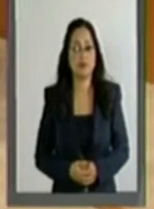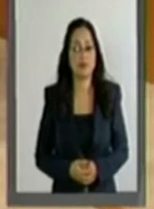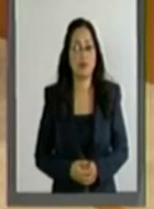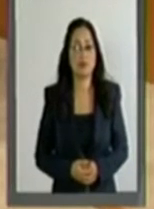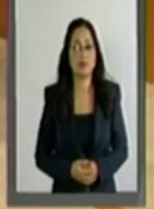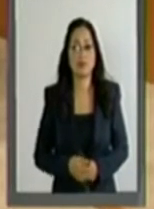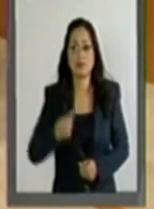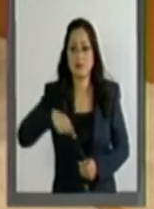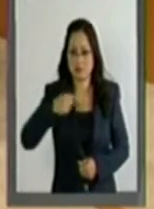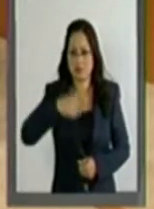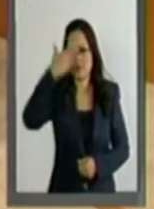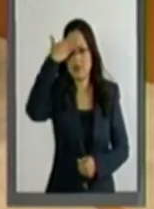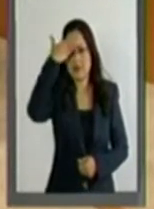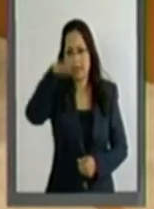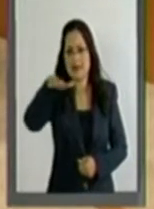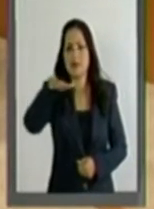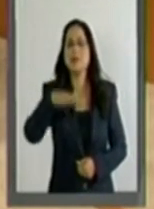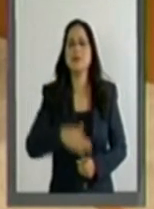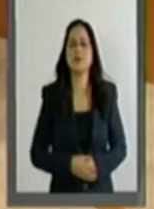Entendemos